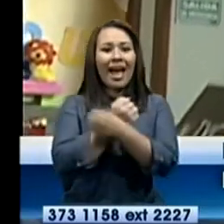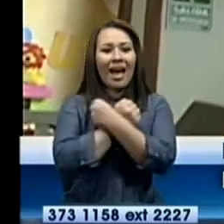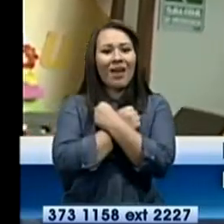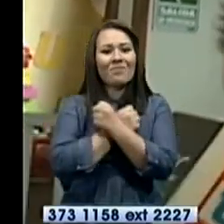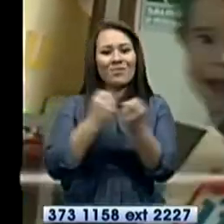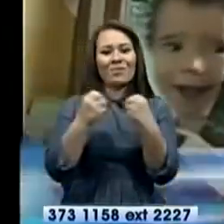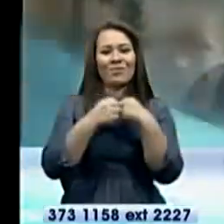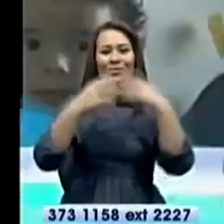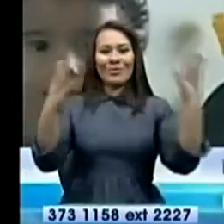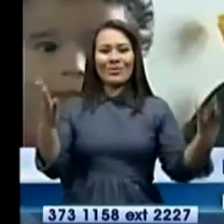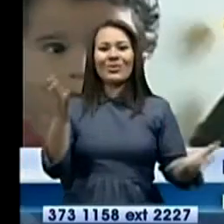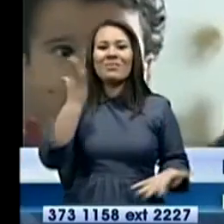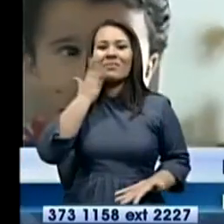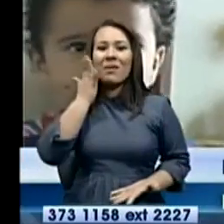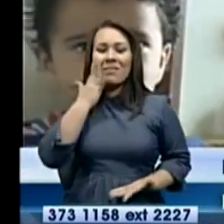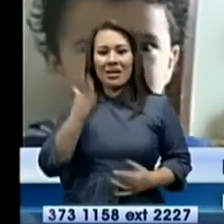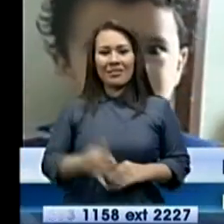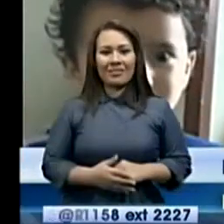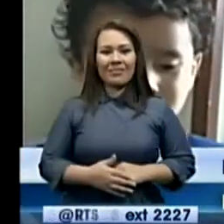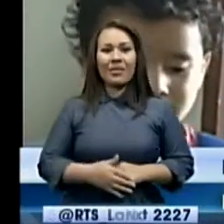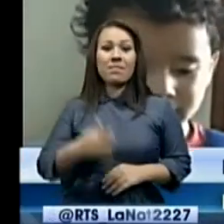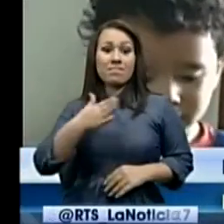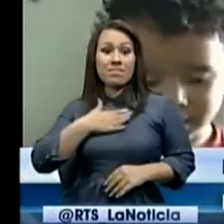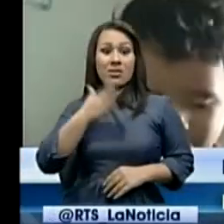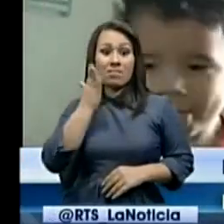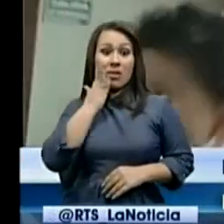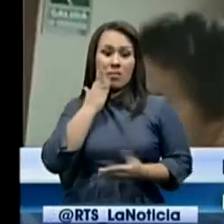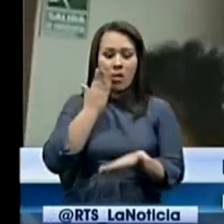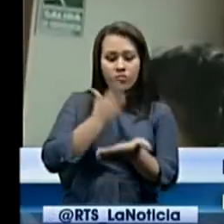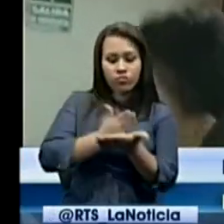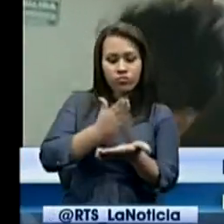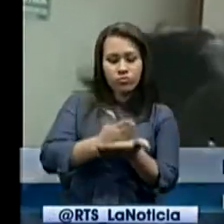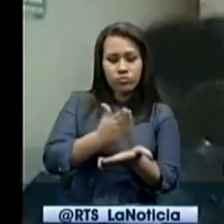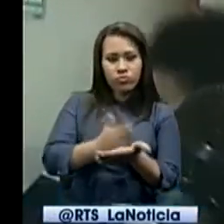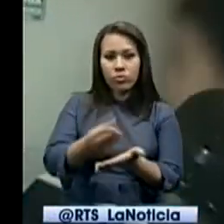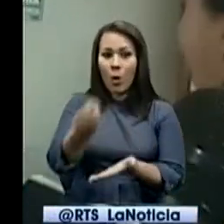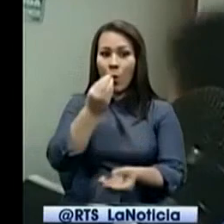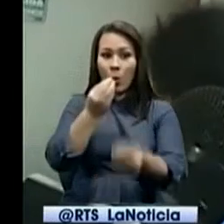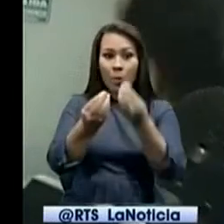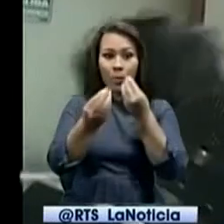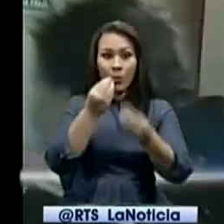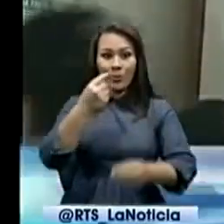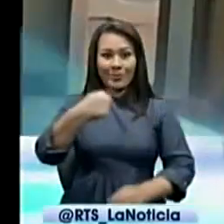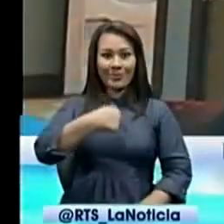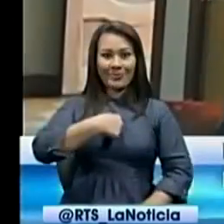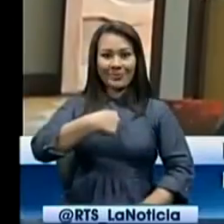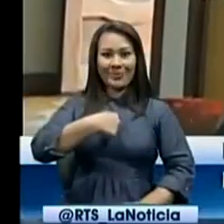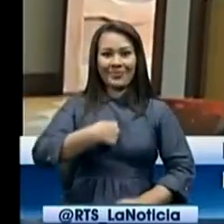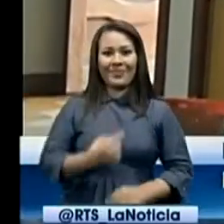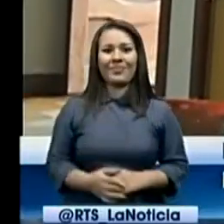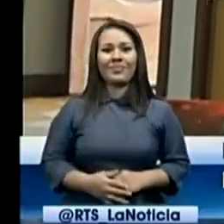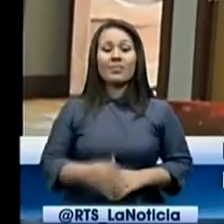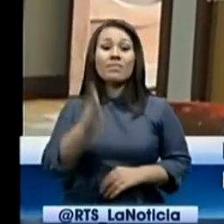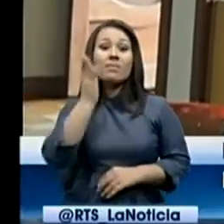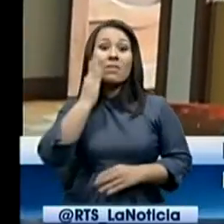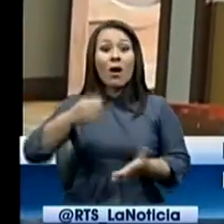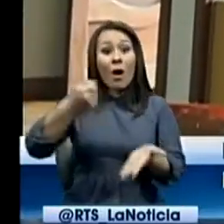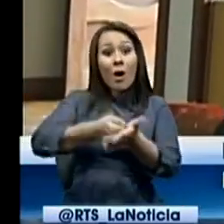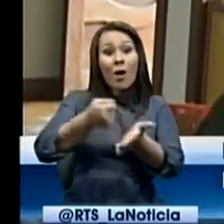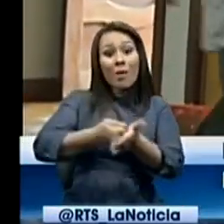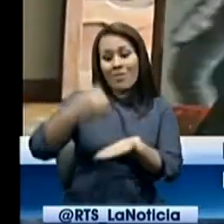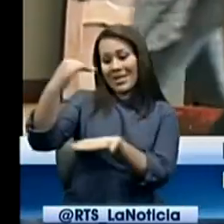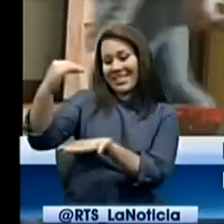mi mami. Me prepara la comida y me da de comer. Compra